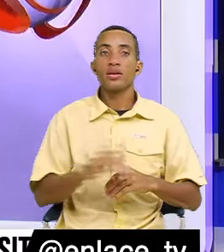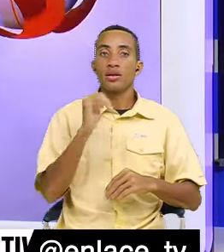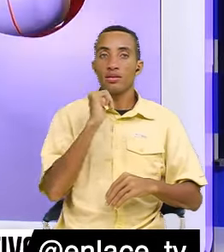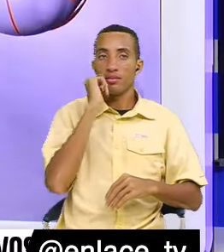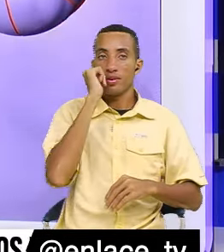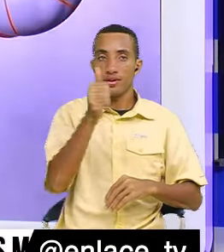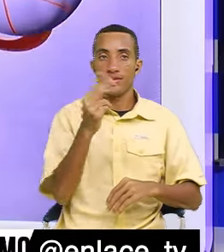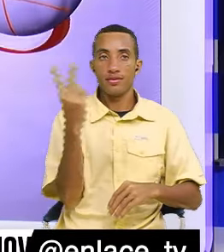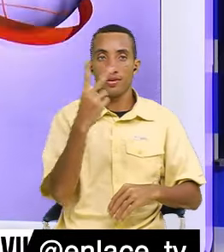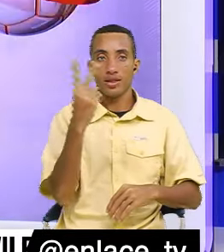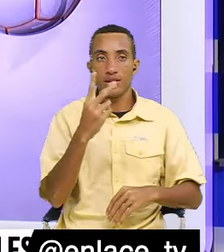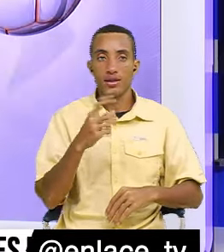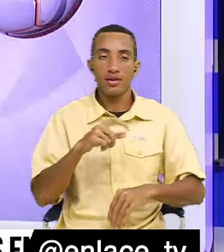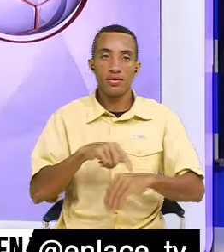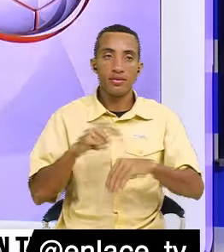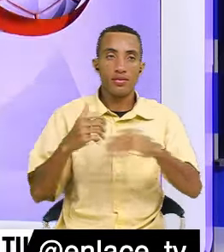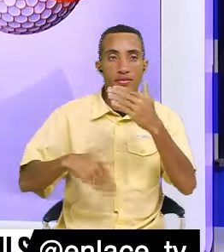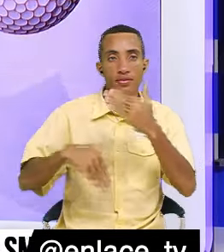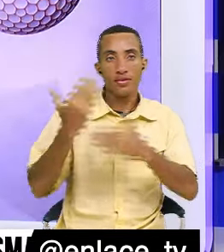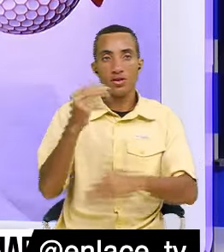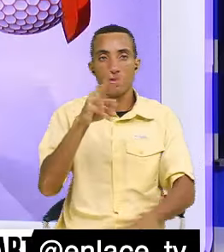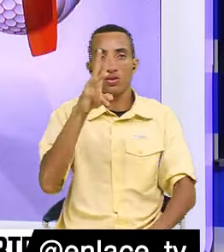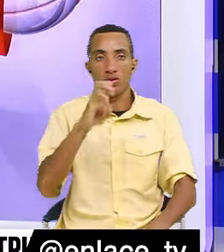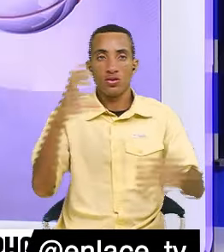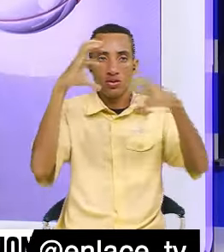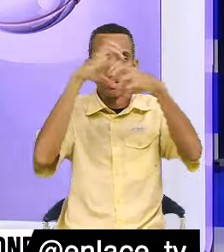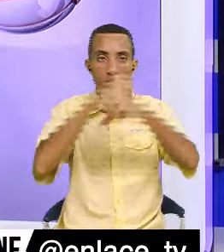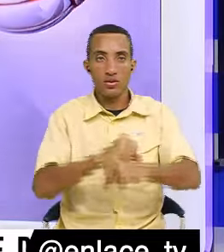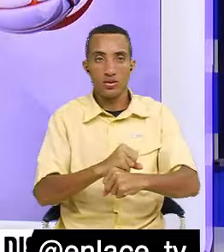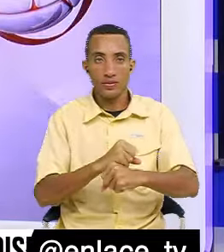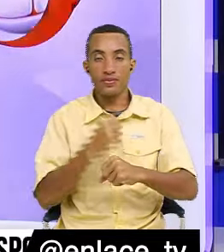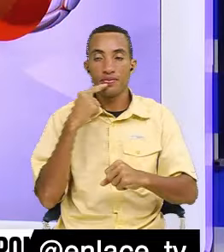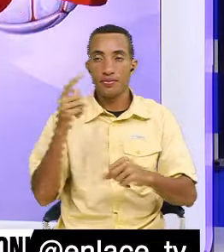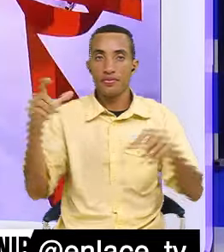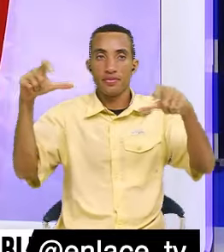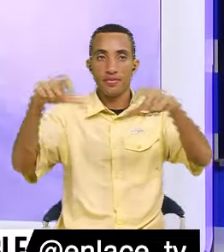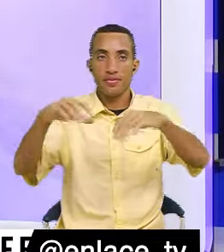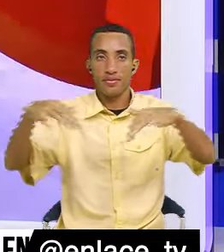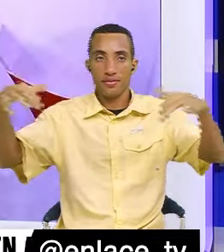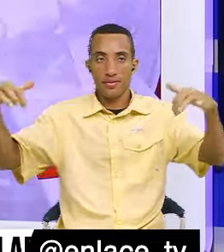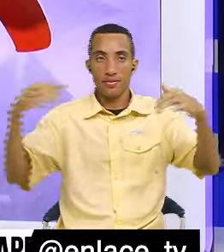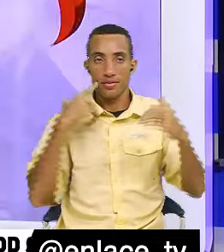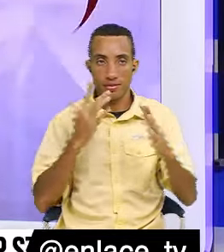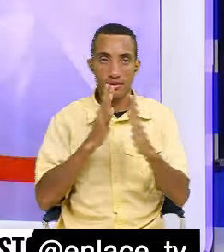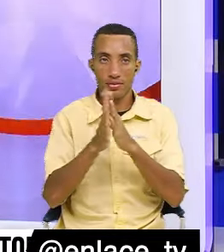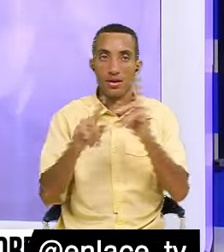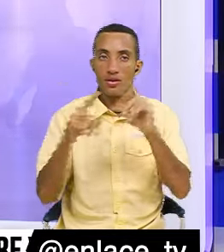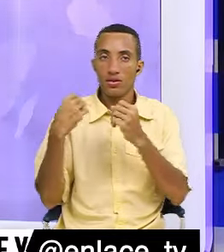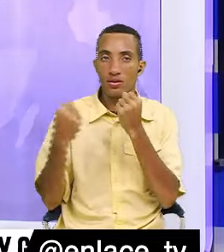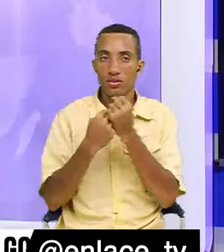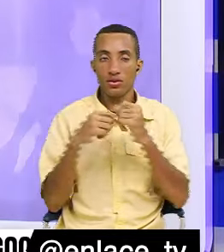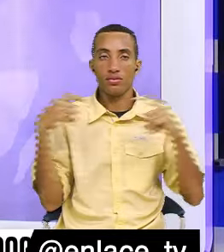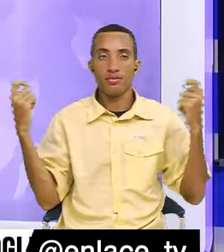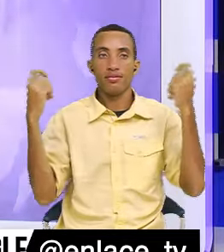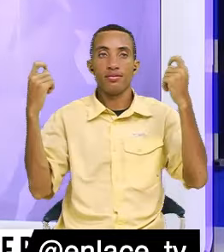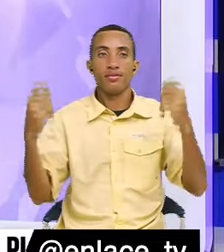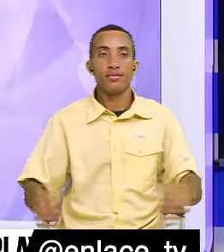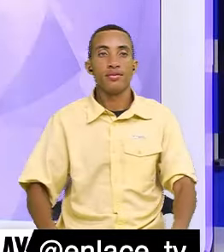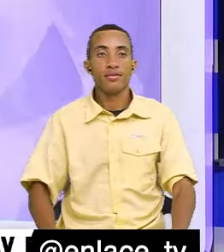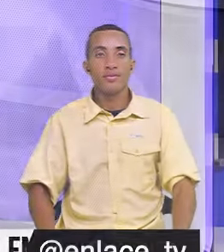viernes a partir de las 8 de la noche allí en el estadio de fútbol. Información en minutos, es el momento de nuestros patrocinadores. Ya